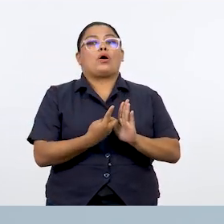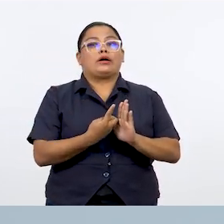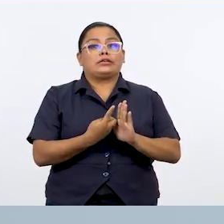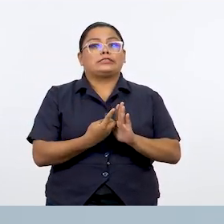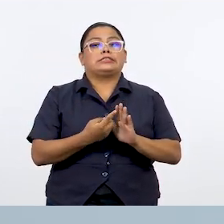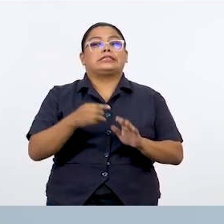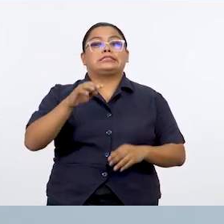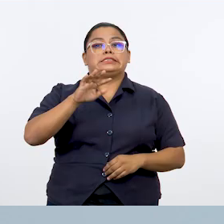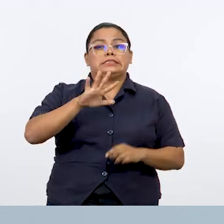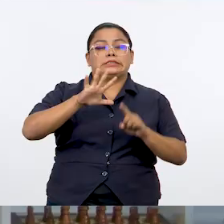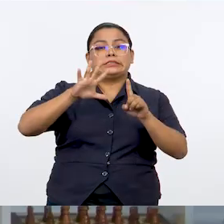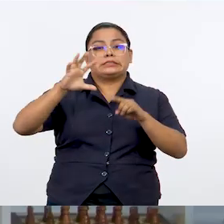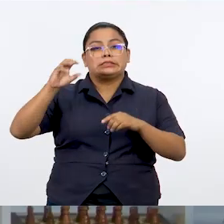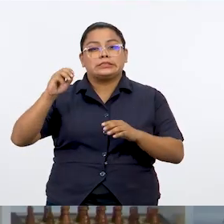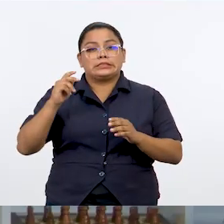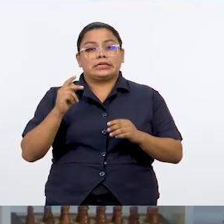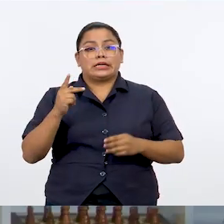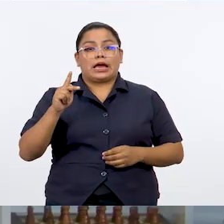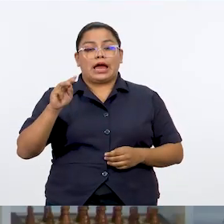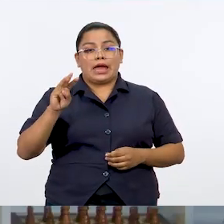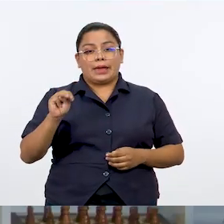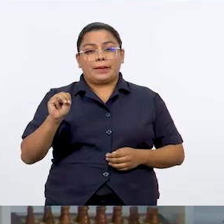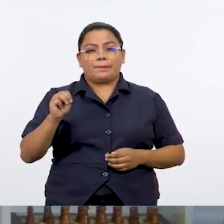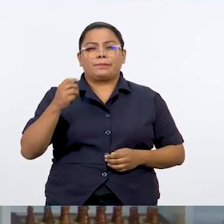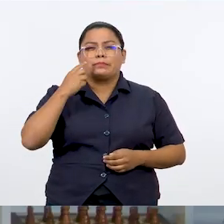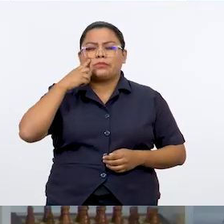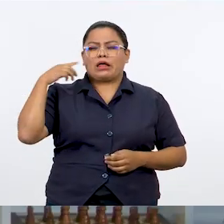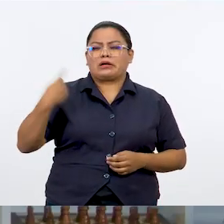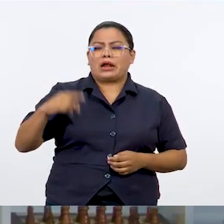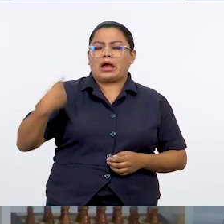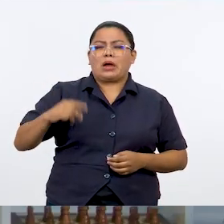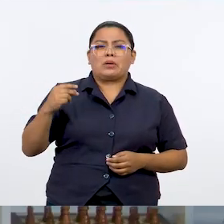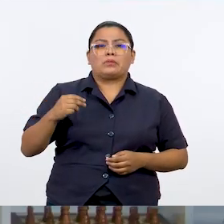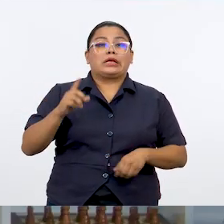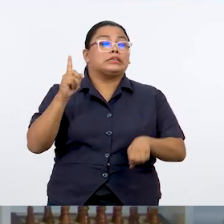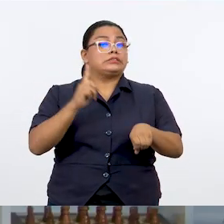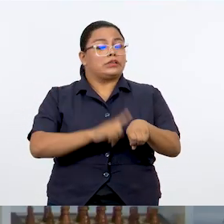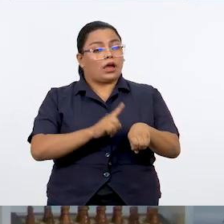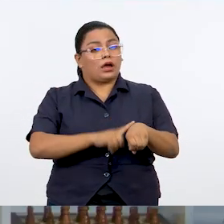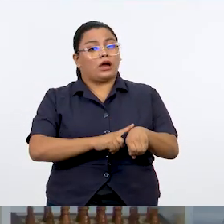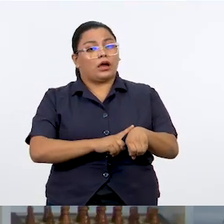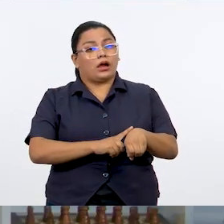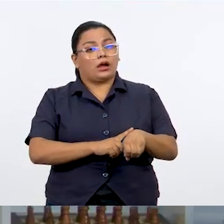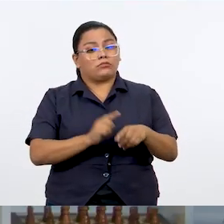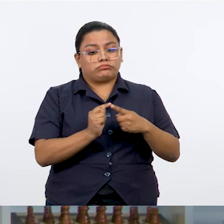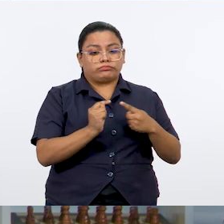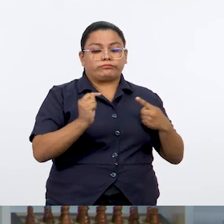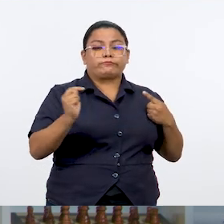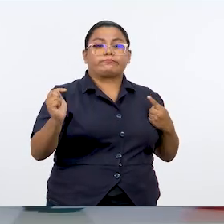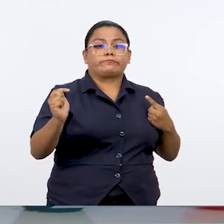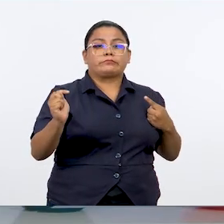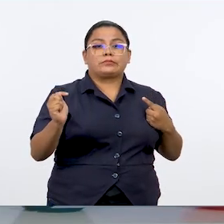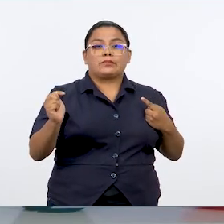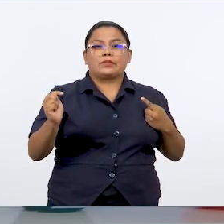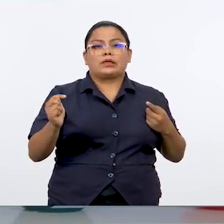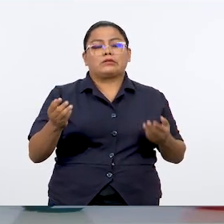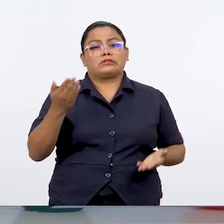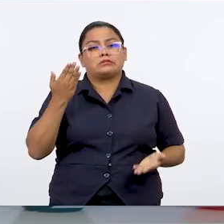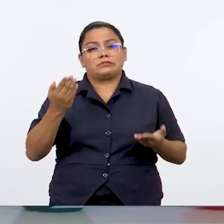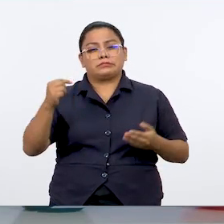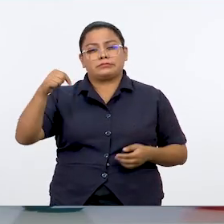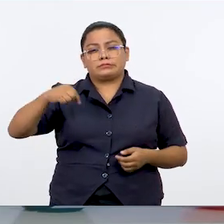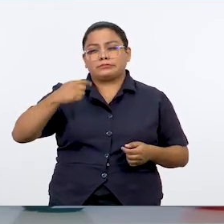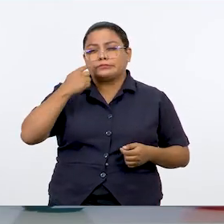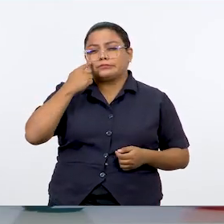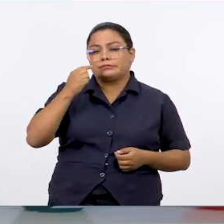kilómetros. Ahora que estamos hablando de rapidez, de tiempo, de distancia, ¿qué les parece si